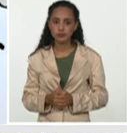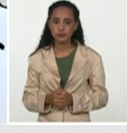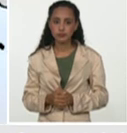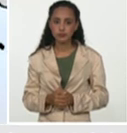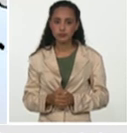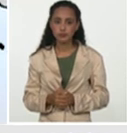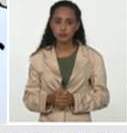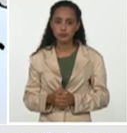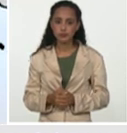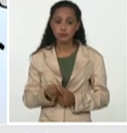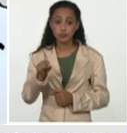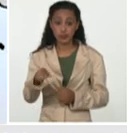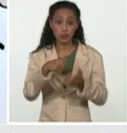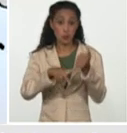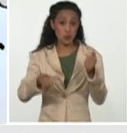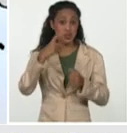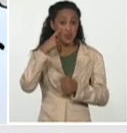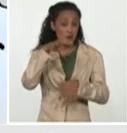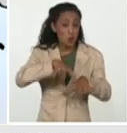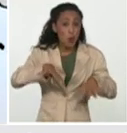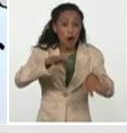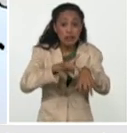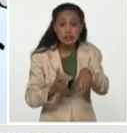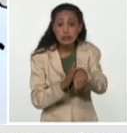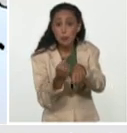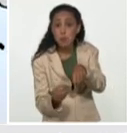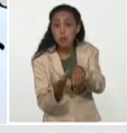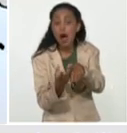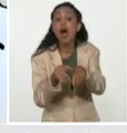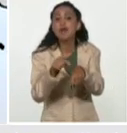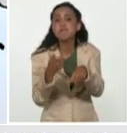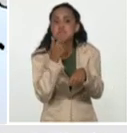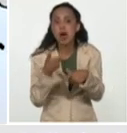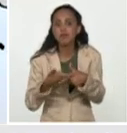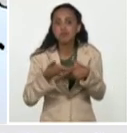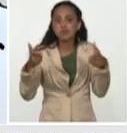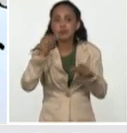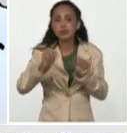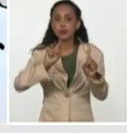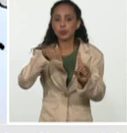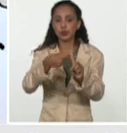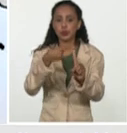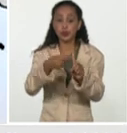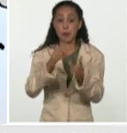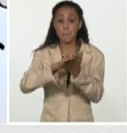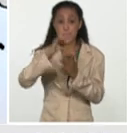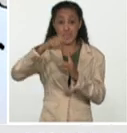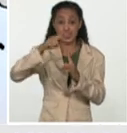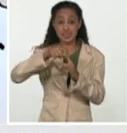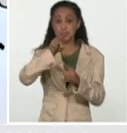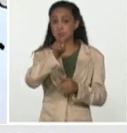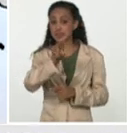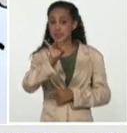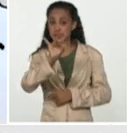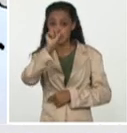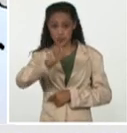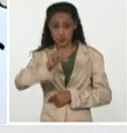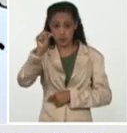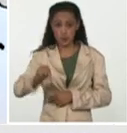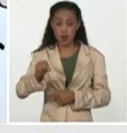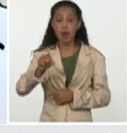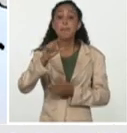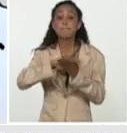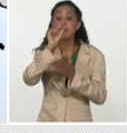que incrementan el número de casos. Matanzas con 27, Mayabeque 21, Pinar del